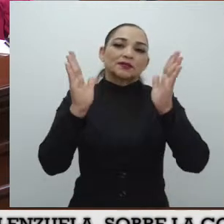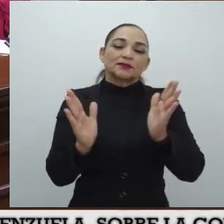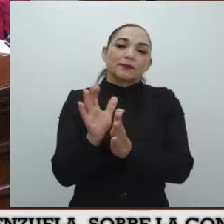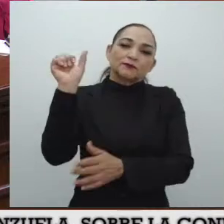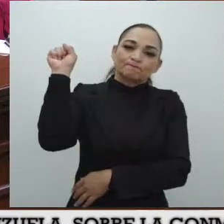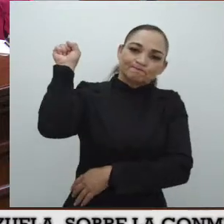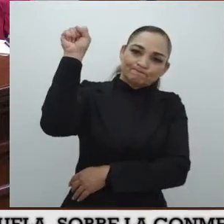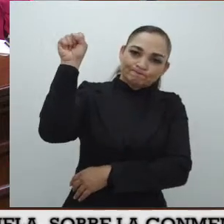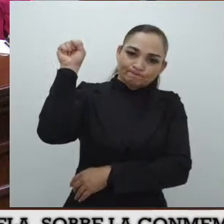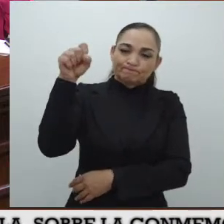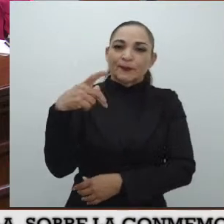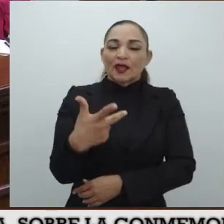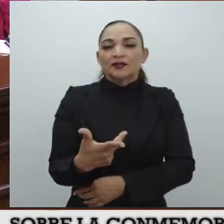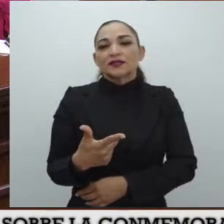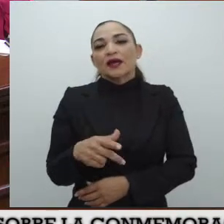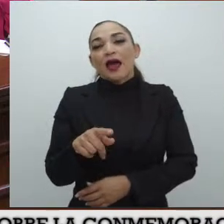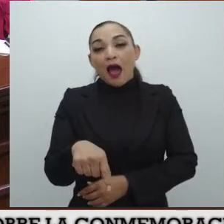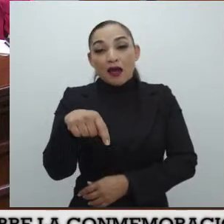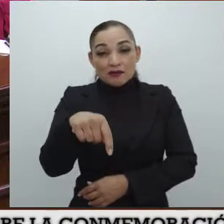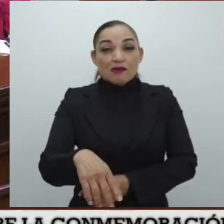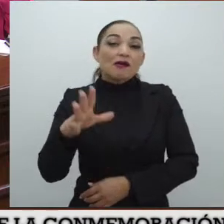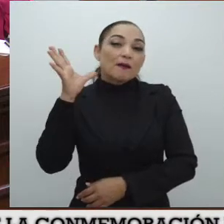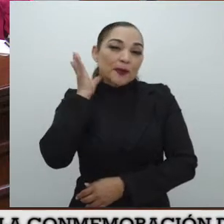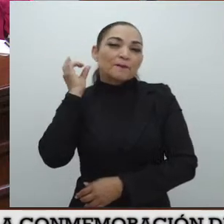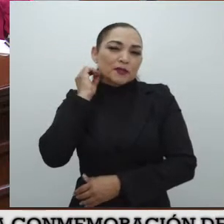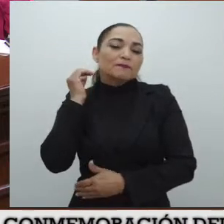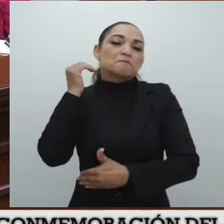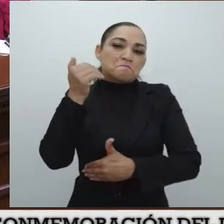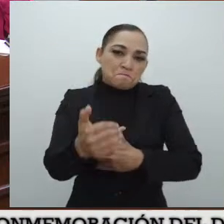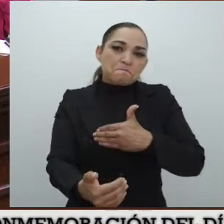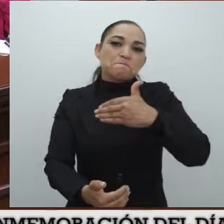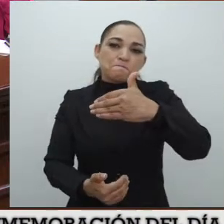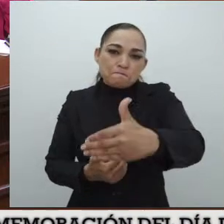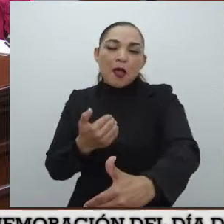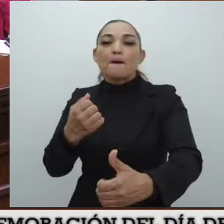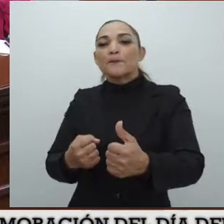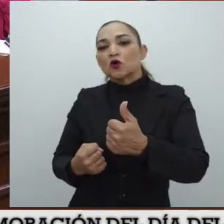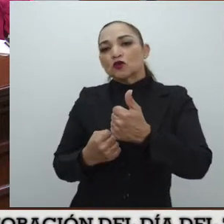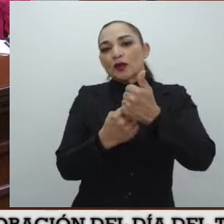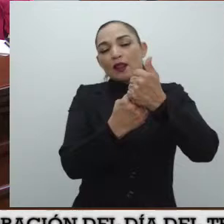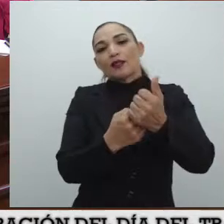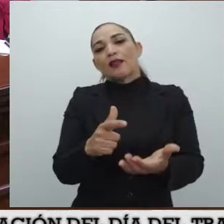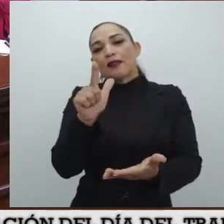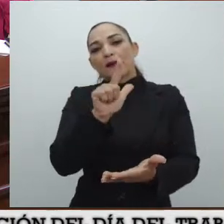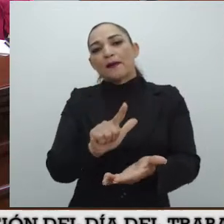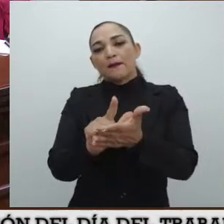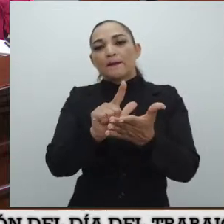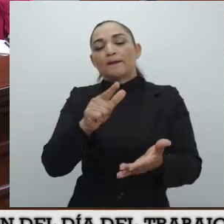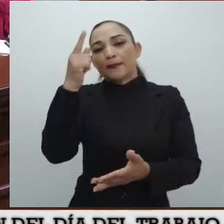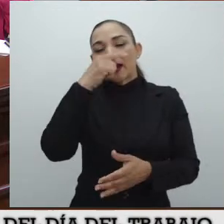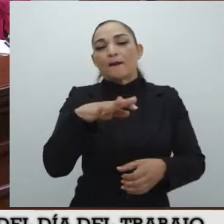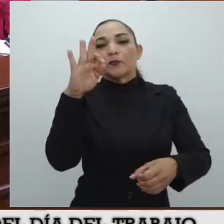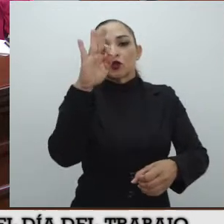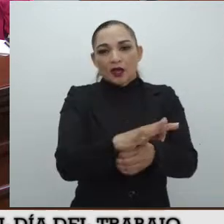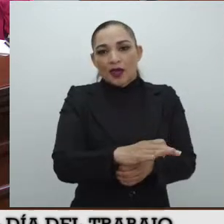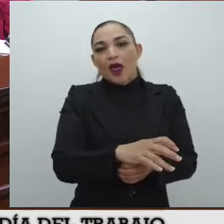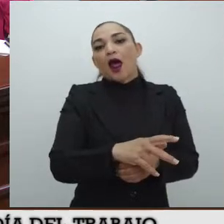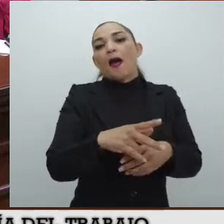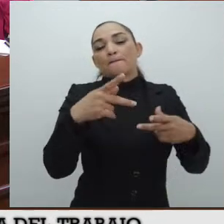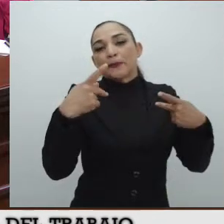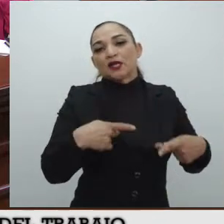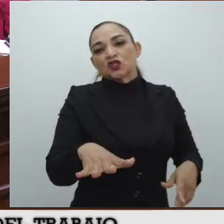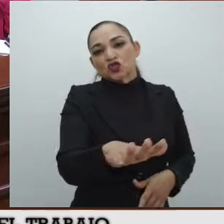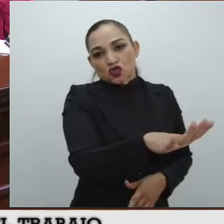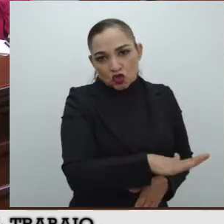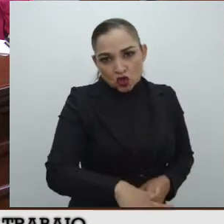podemos ver, desde el Congreso se ha avanzado en fortalecer las leyes que protegen a la clase trabajadora. Sin embargo,